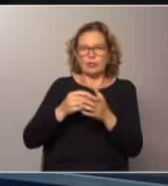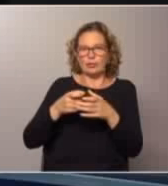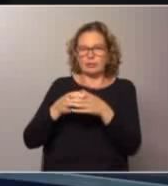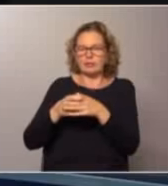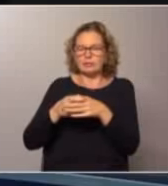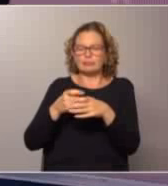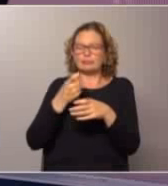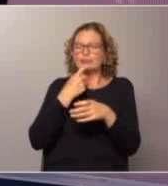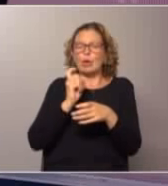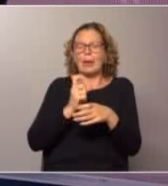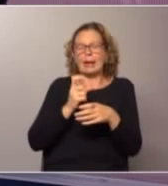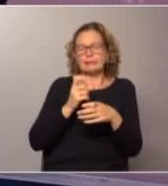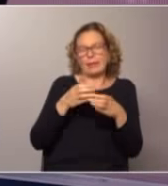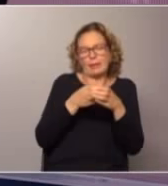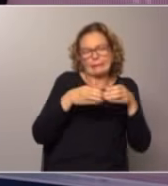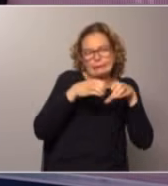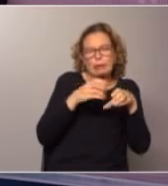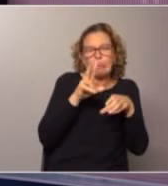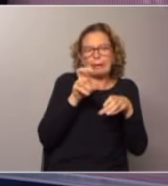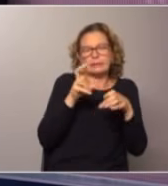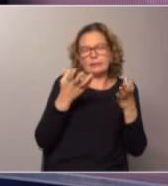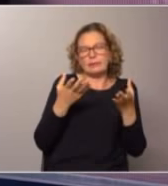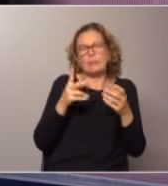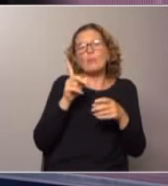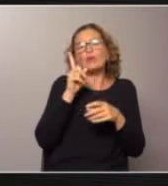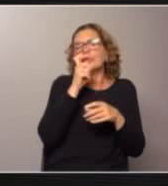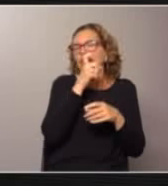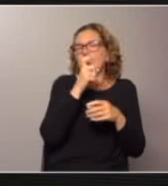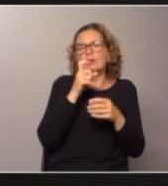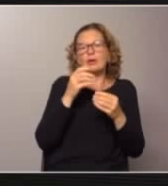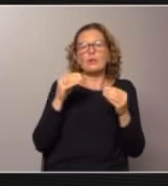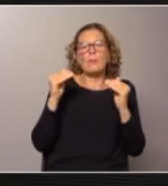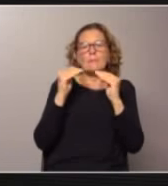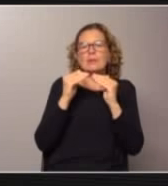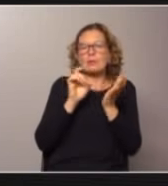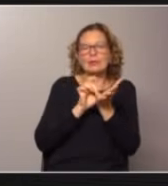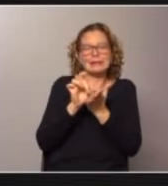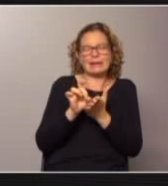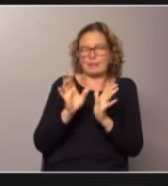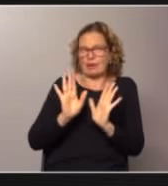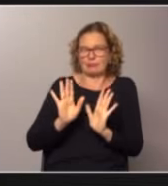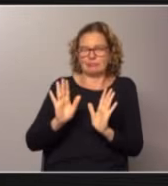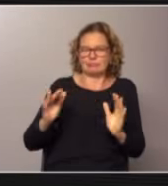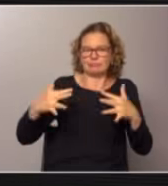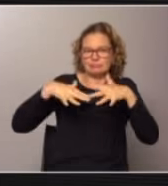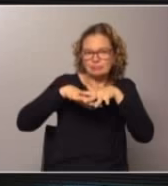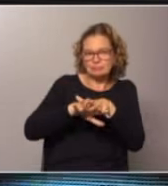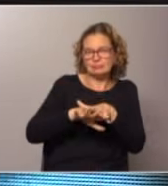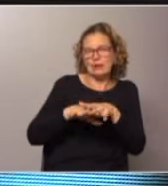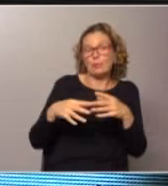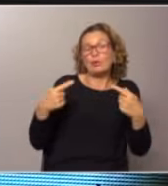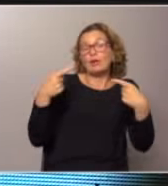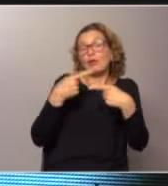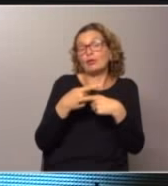tomate esa vasito también es de la misma manera difícil porque involucran los mismos sistemas y desinformación que sabemos que quizás puedan ir en